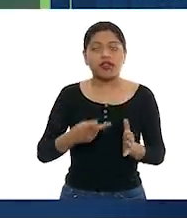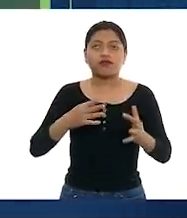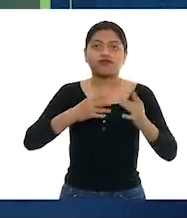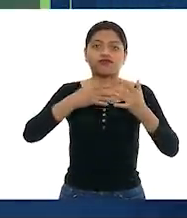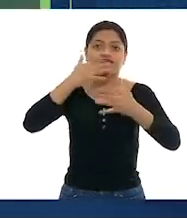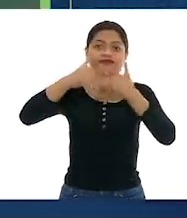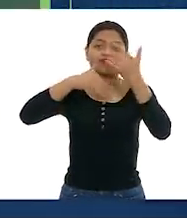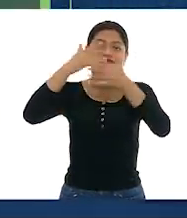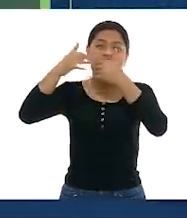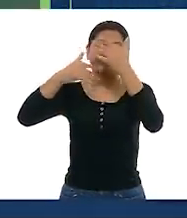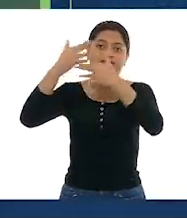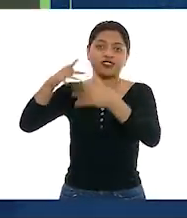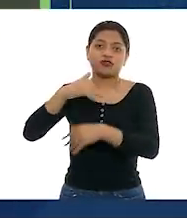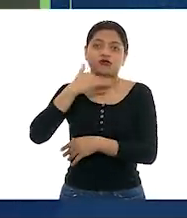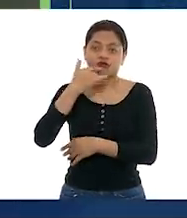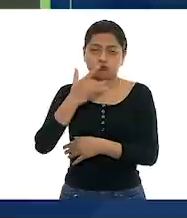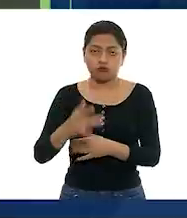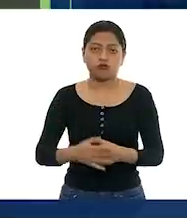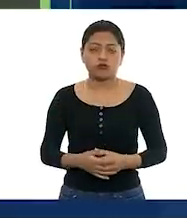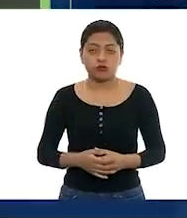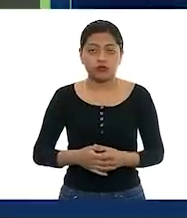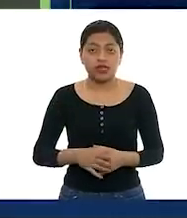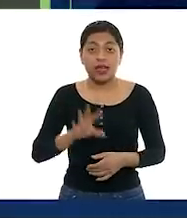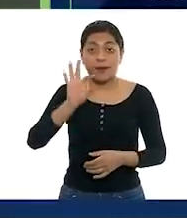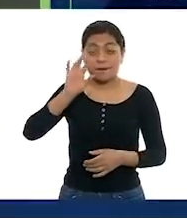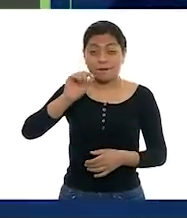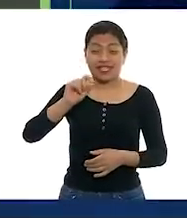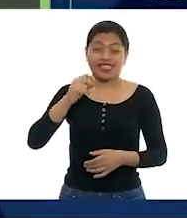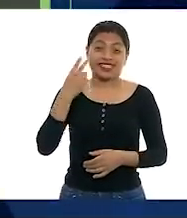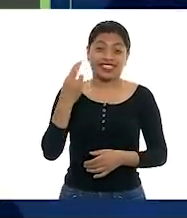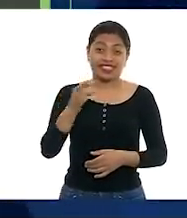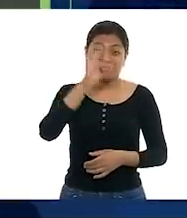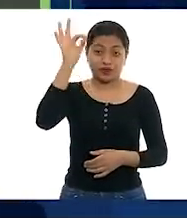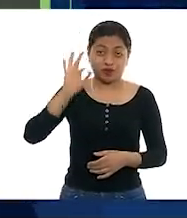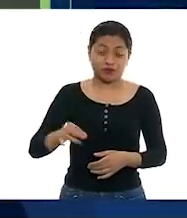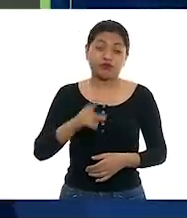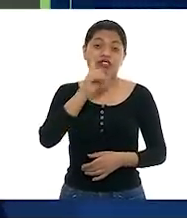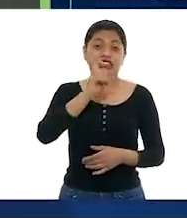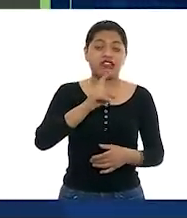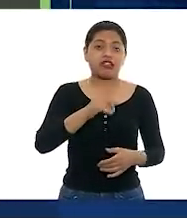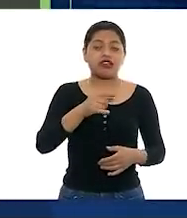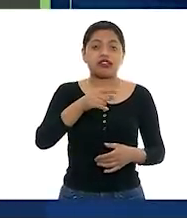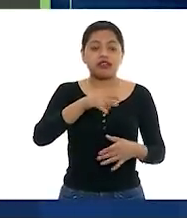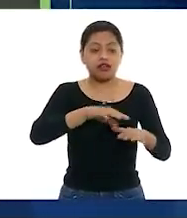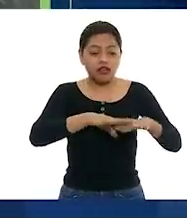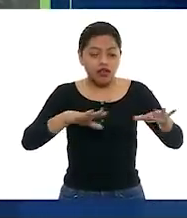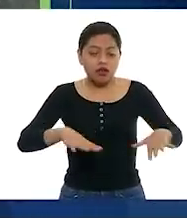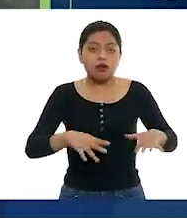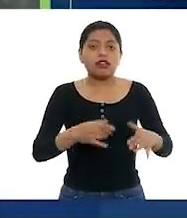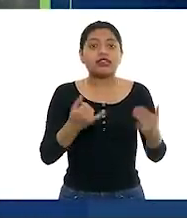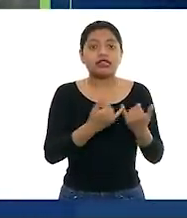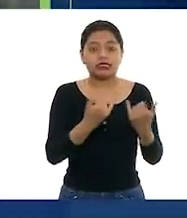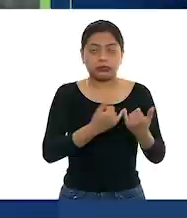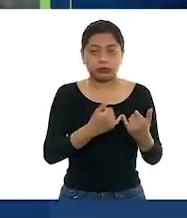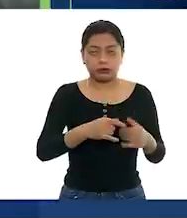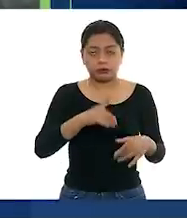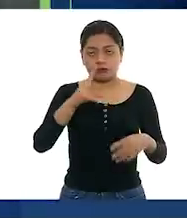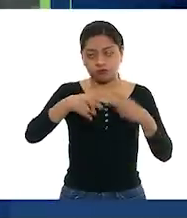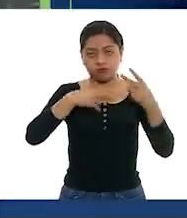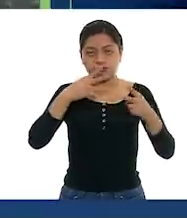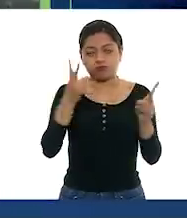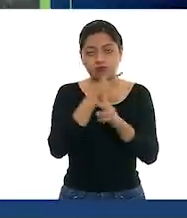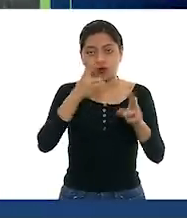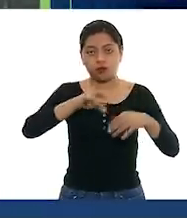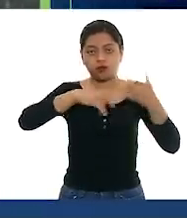una superficie se tala a nivel global. El 23% de las emisiones de gases y compuestos de efecto invernadero provienen de la